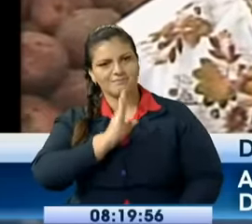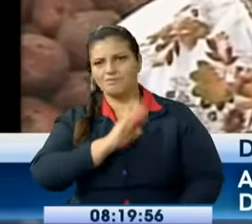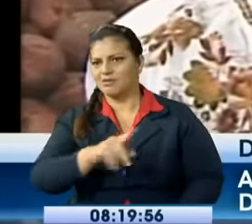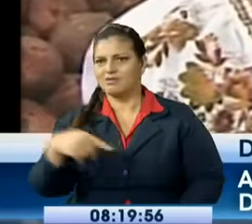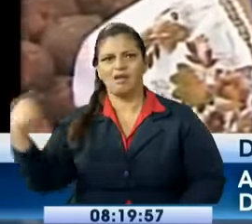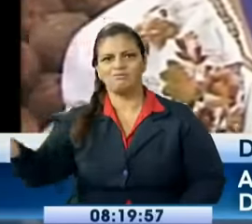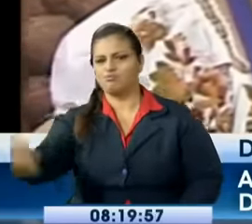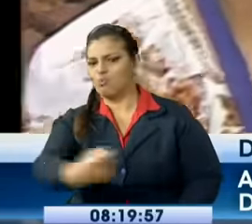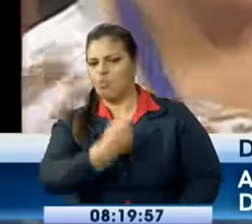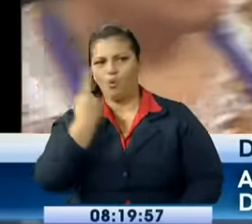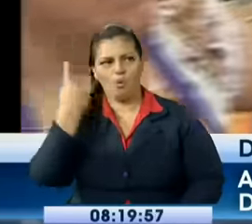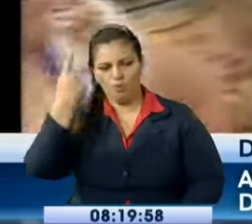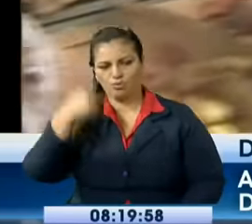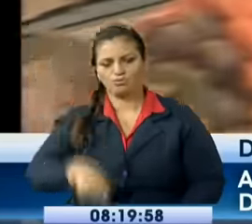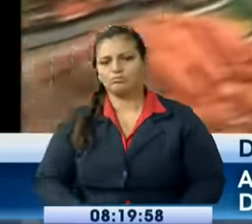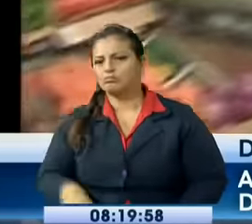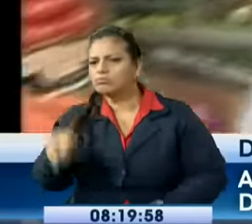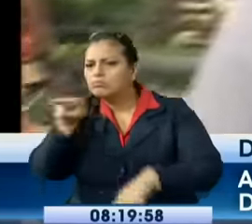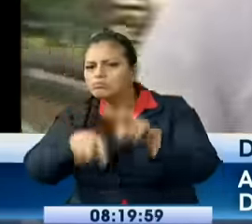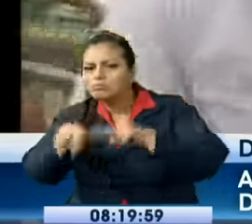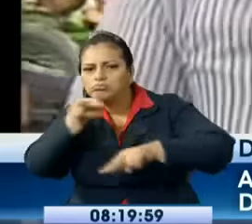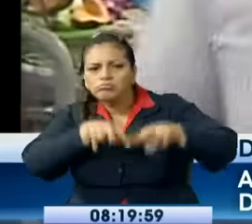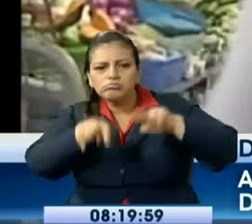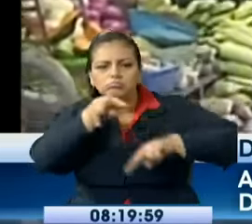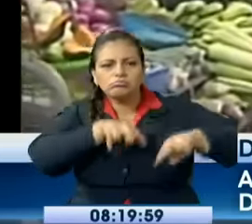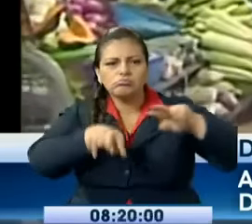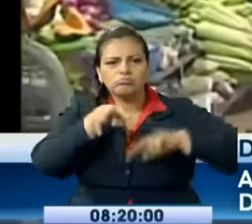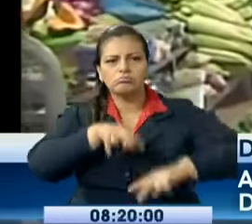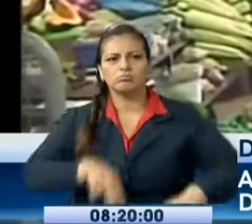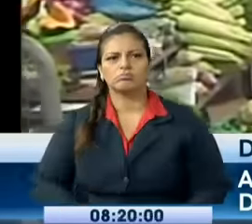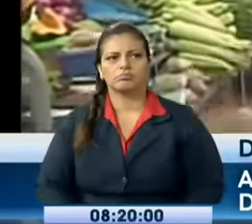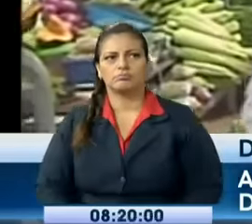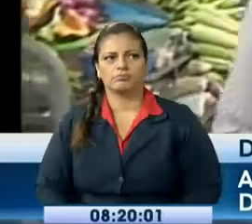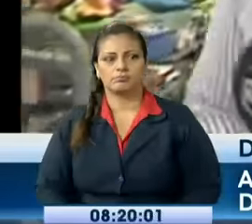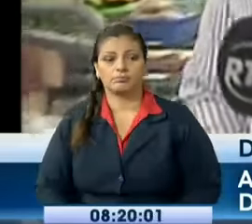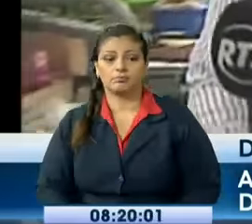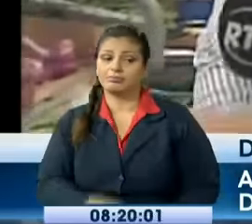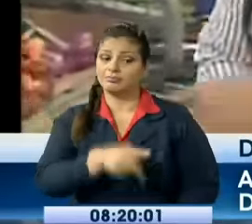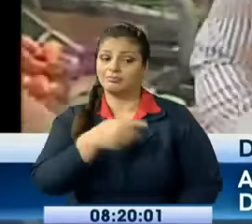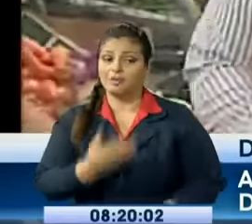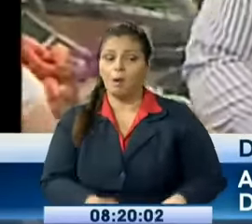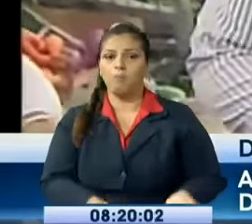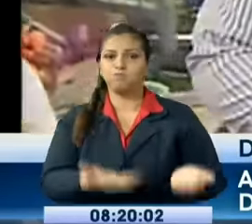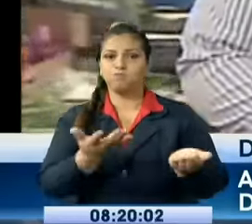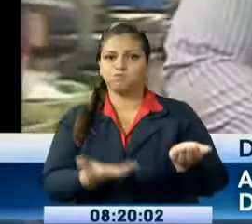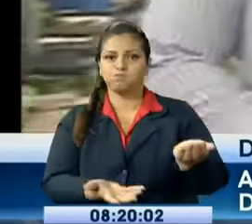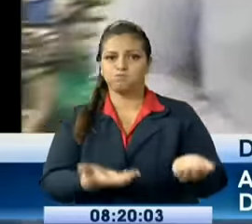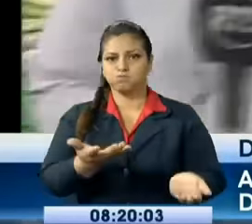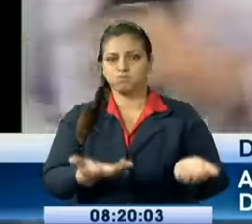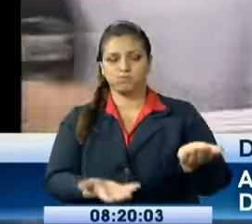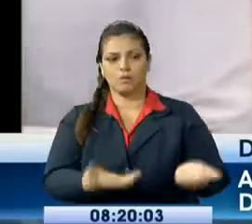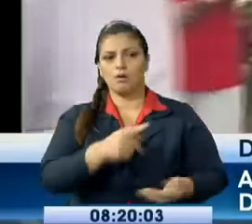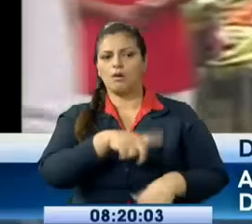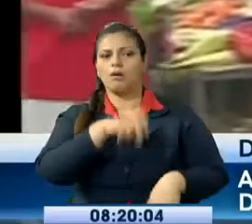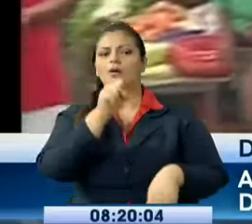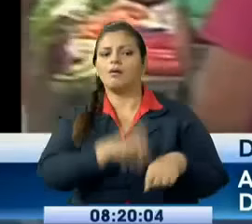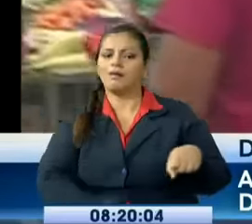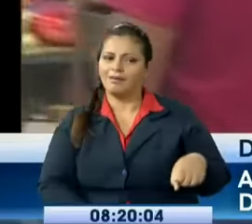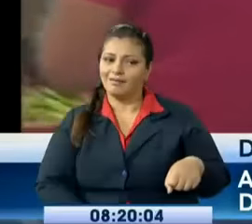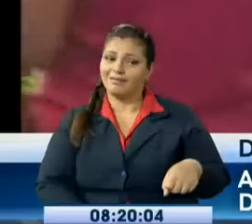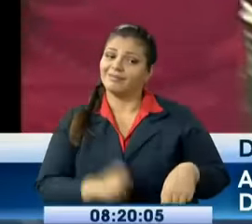todos, no solo para unos ni para otros, sino para todos. Y si acaso, si se le daña la balanza, bótela. Cámbiela,